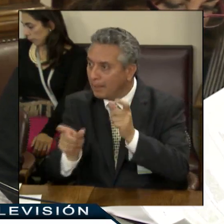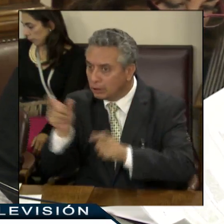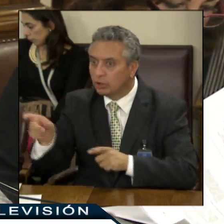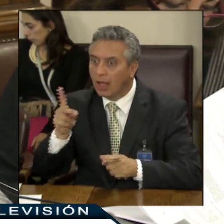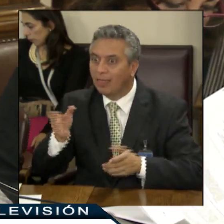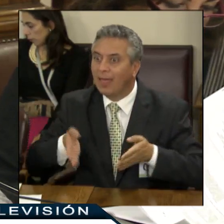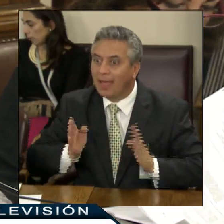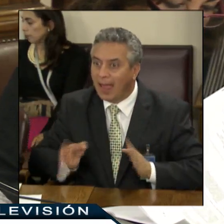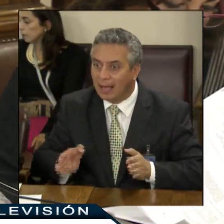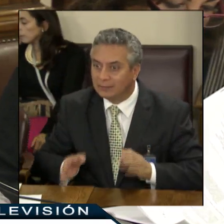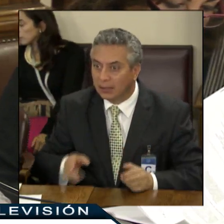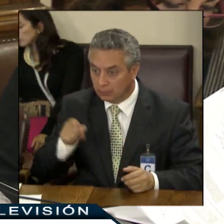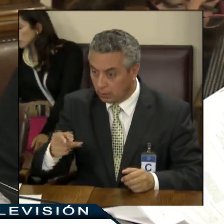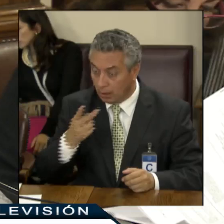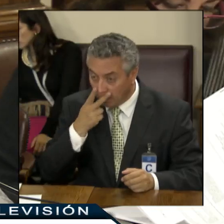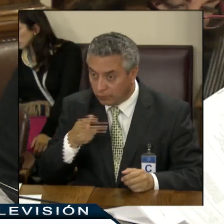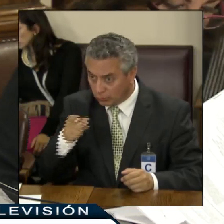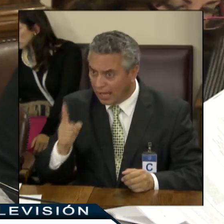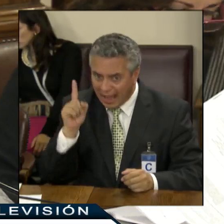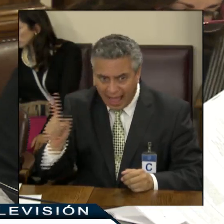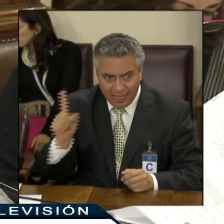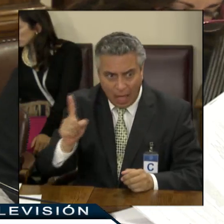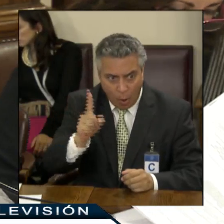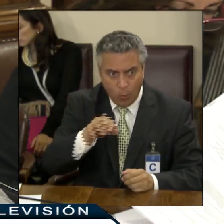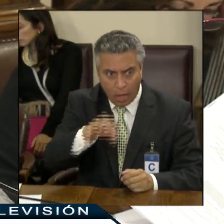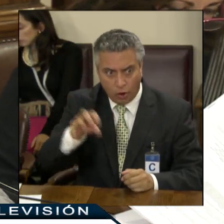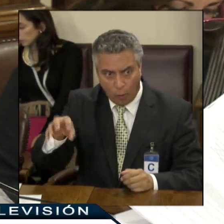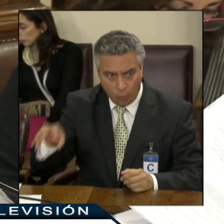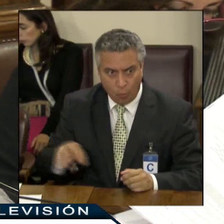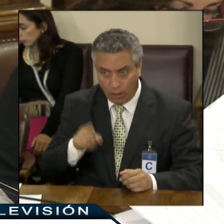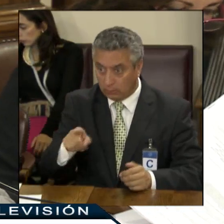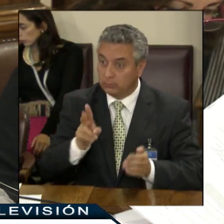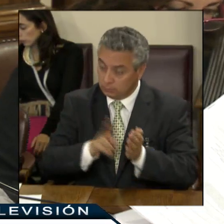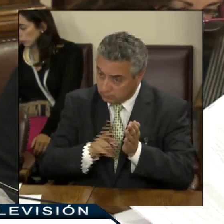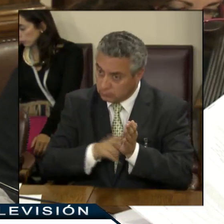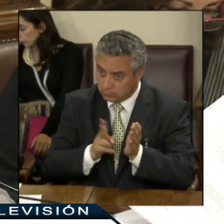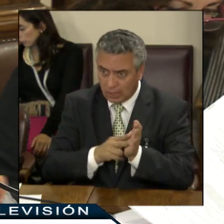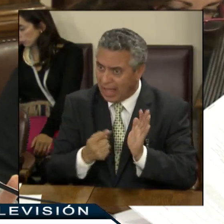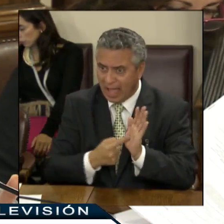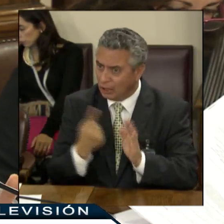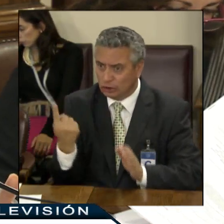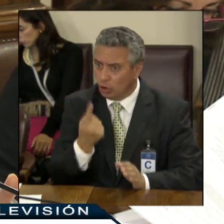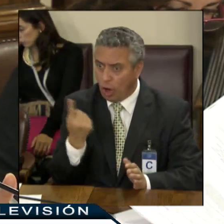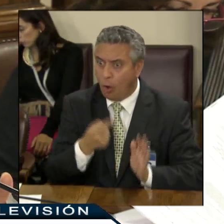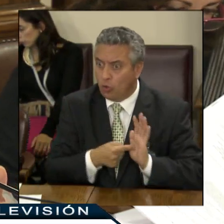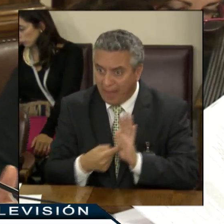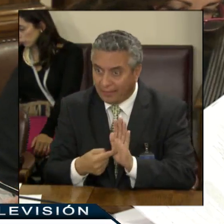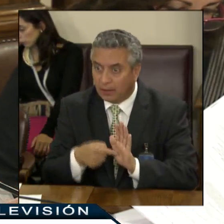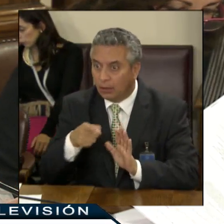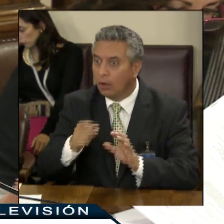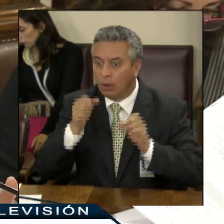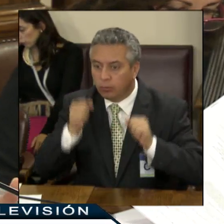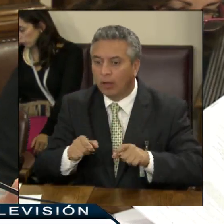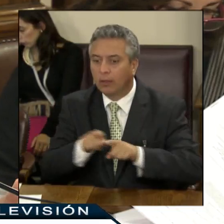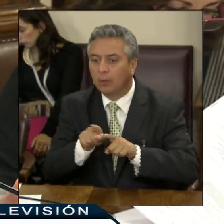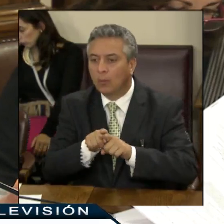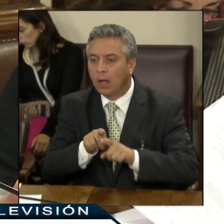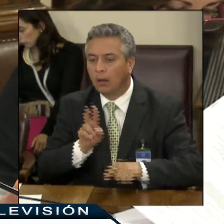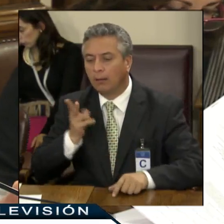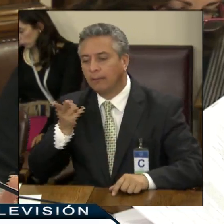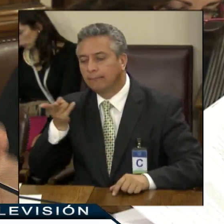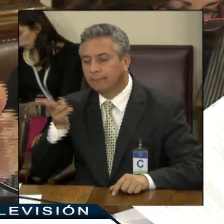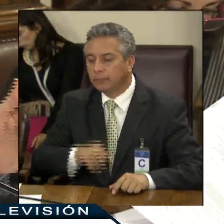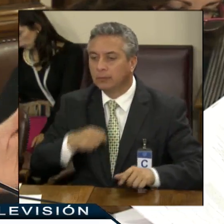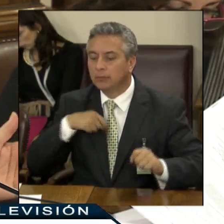que ese Registro Nacional debiera reflejarse en cada una de las comunas No es cierto lo que automáticamente hace que nadie pudiera usurpar a una persona que está en